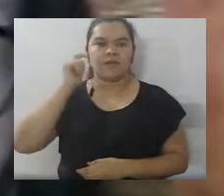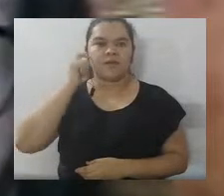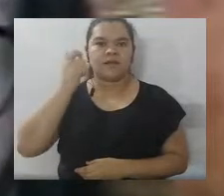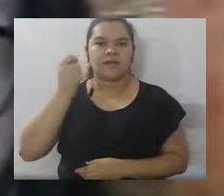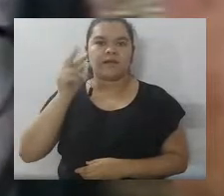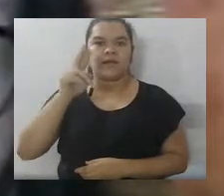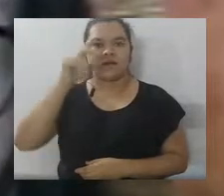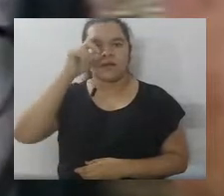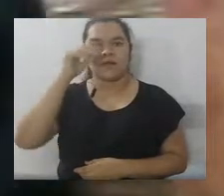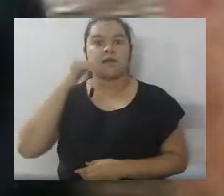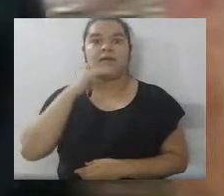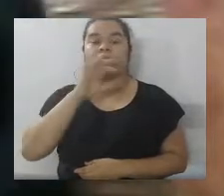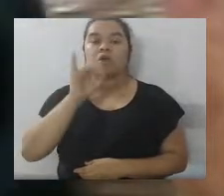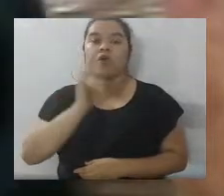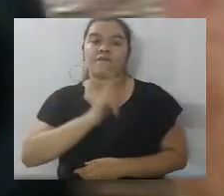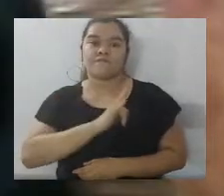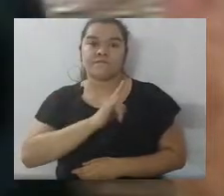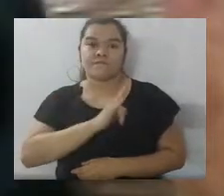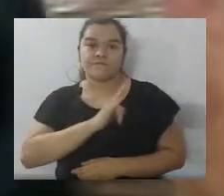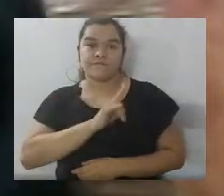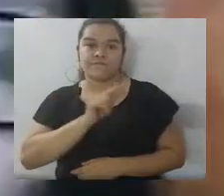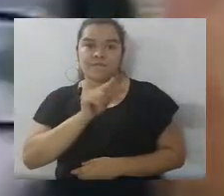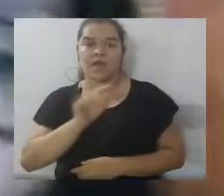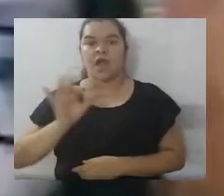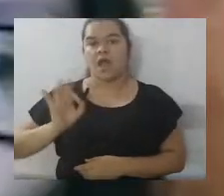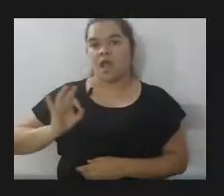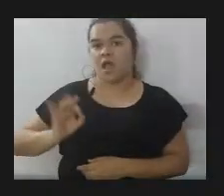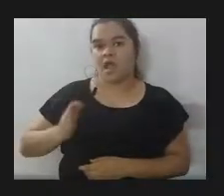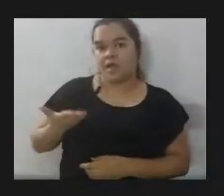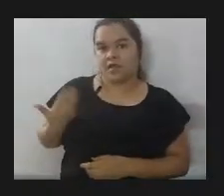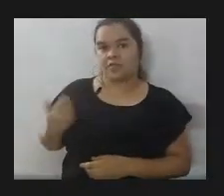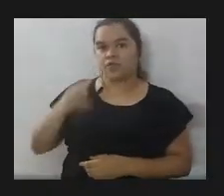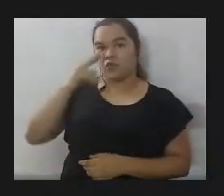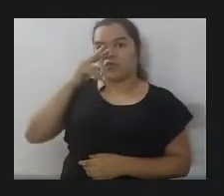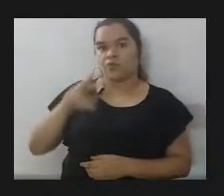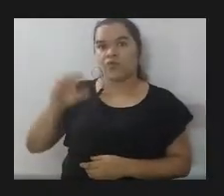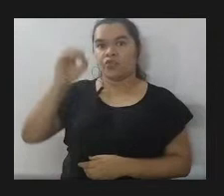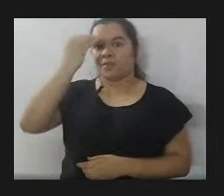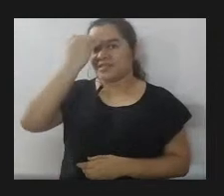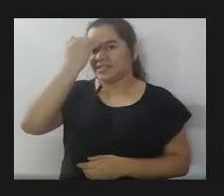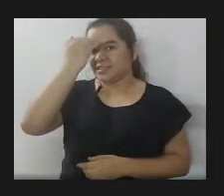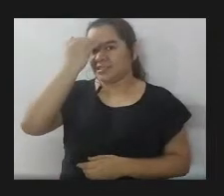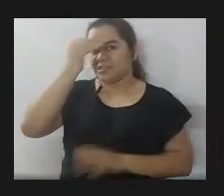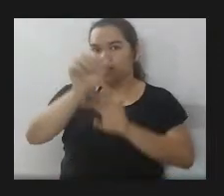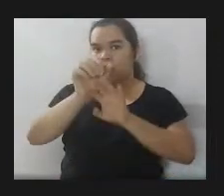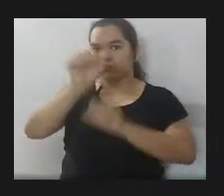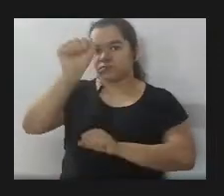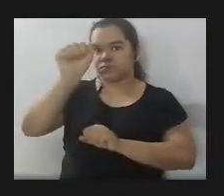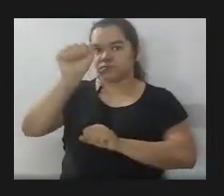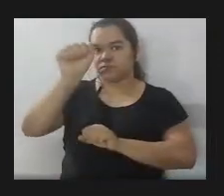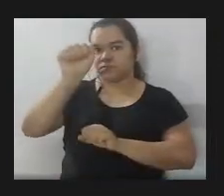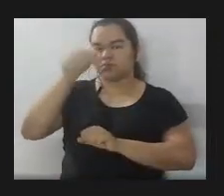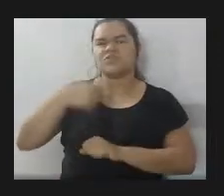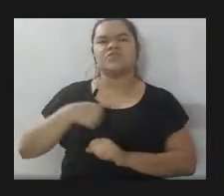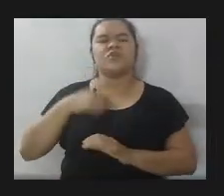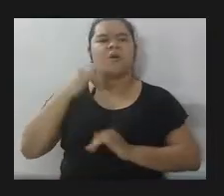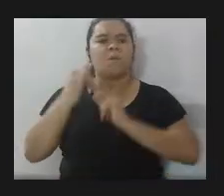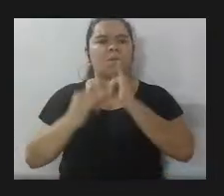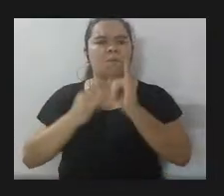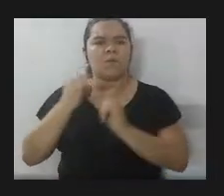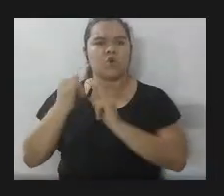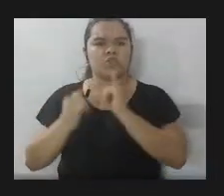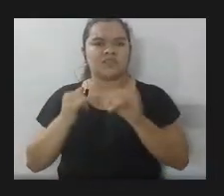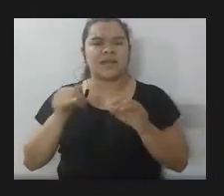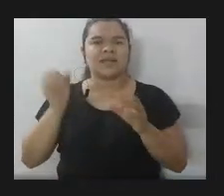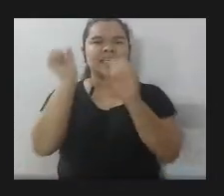la Facultad de Ciencias Exactas en el año 2015. Y les voy a contar un poco